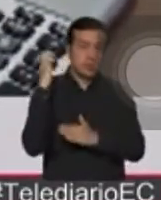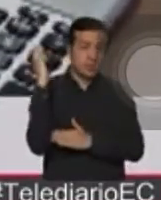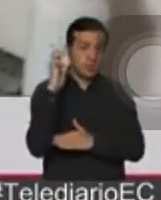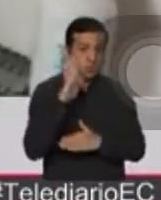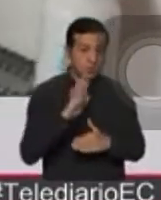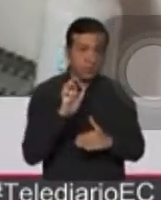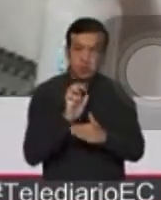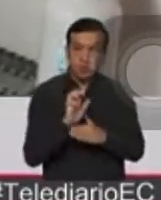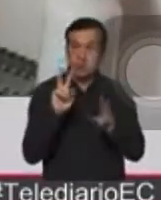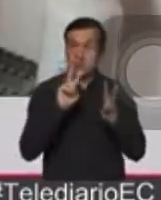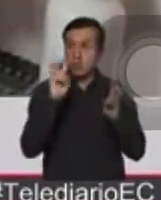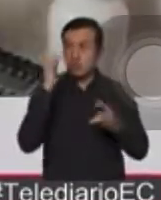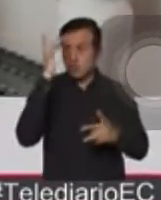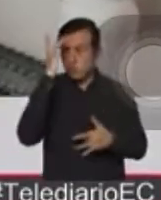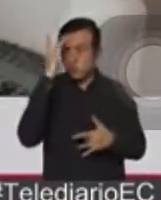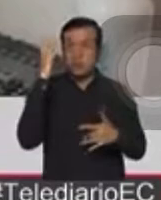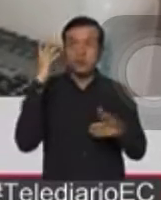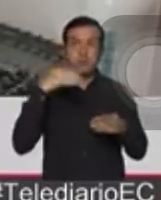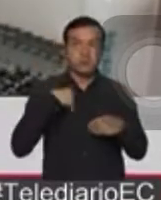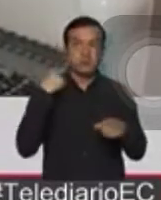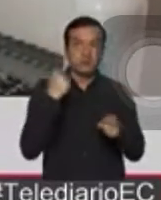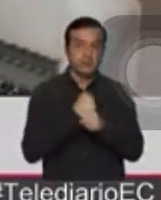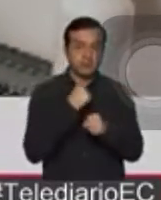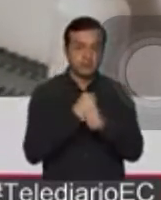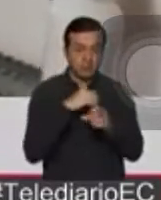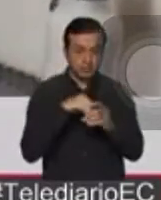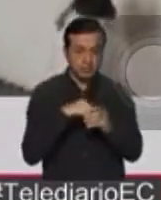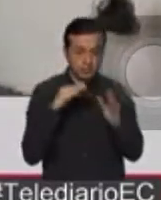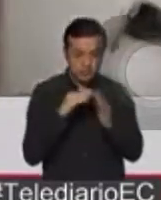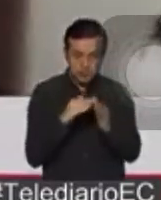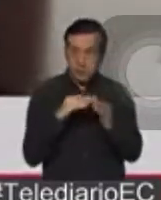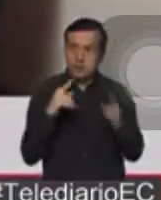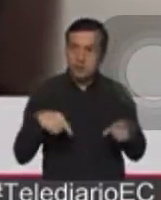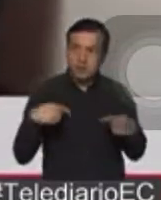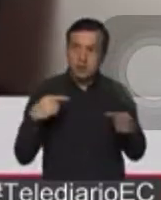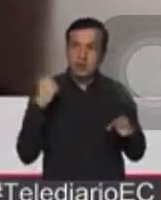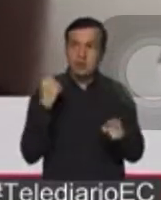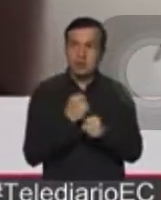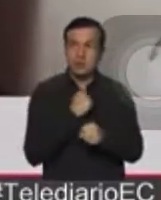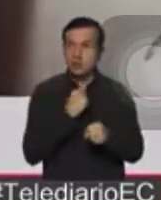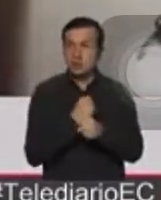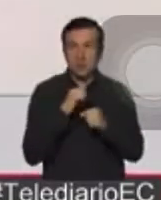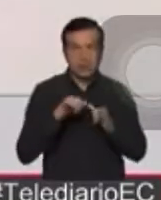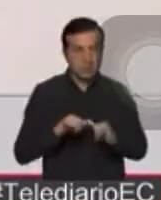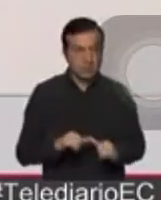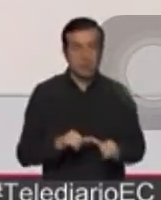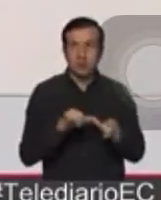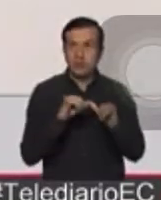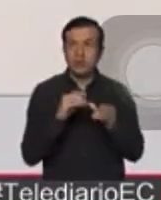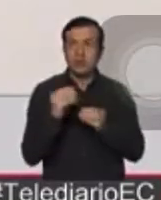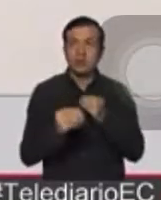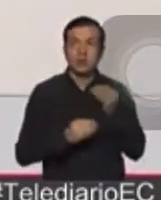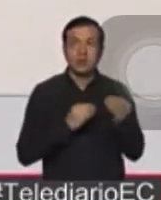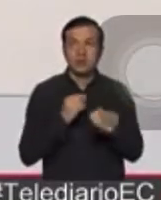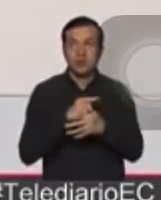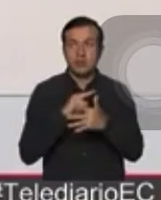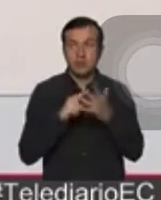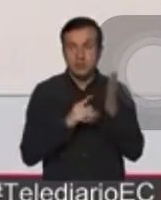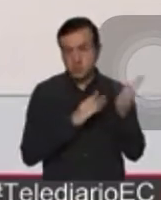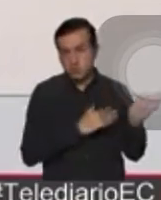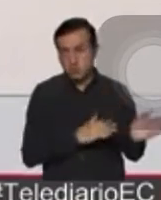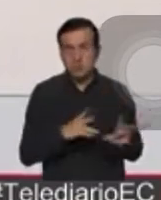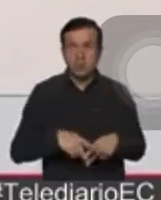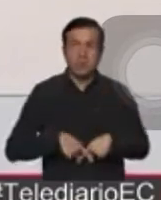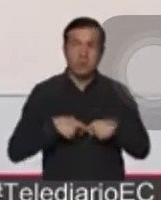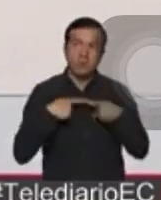país por el coronavirus, se acogió al teletrabajo, cumpliendo diariamente su jornada de 9 horas. Tratamos de mantener una vida